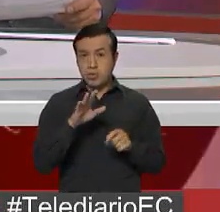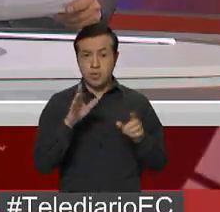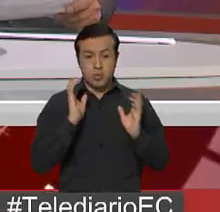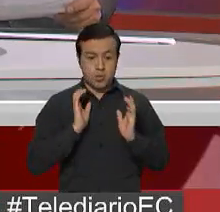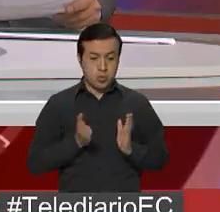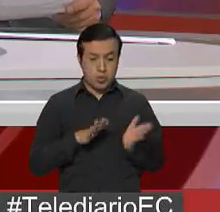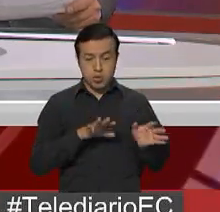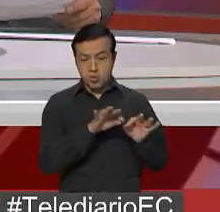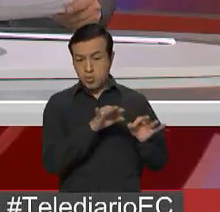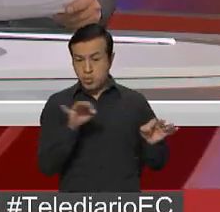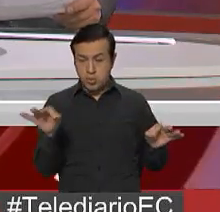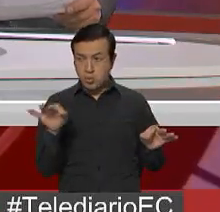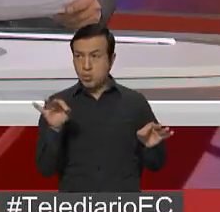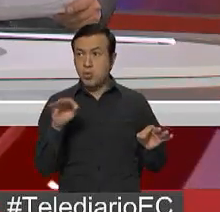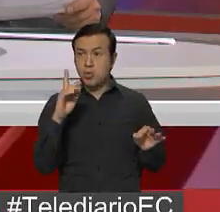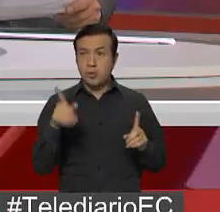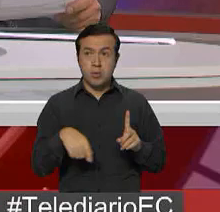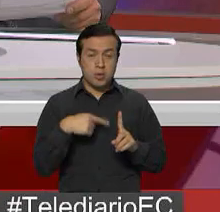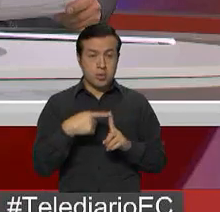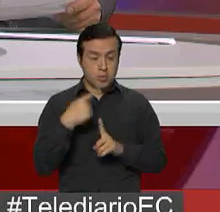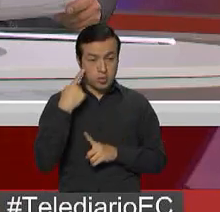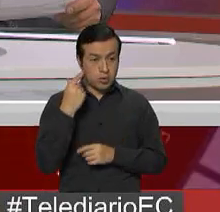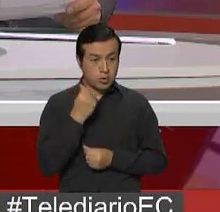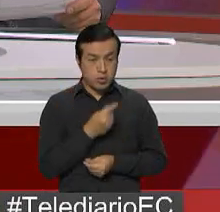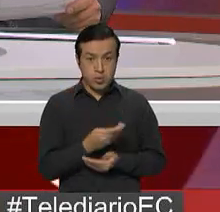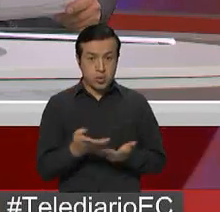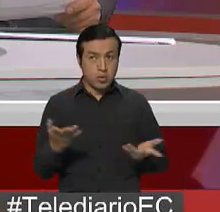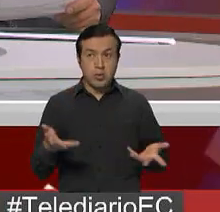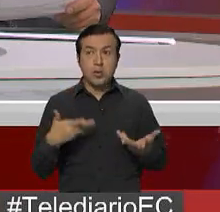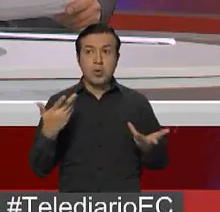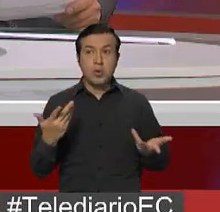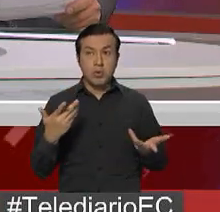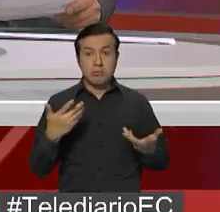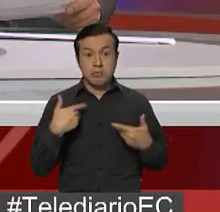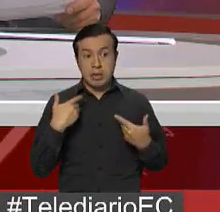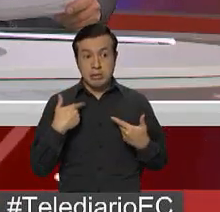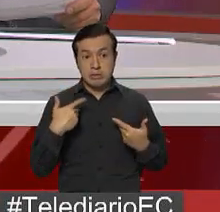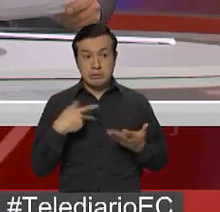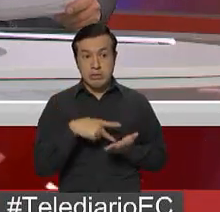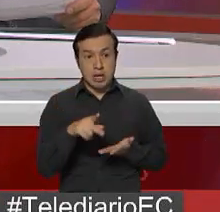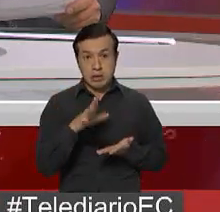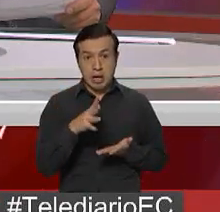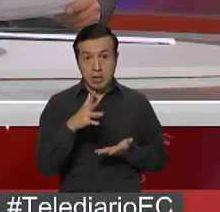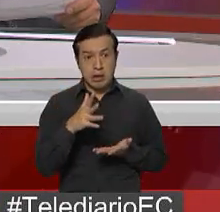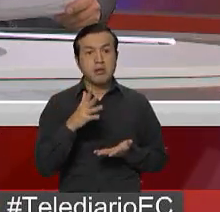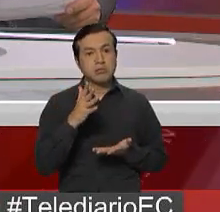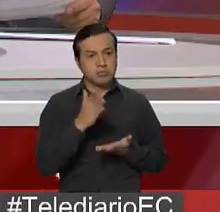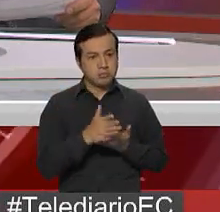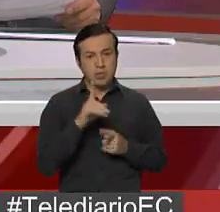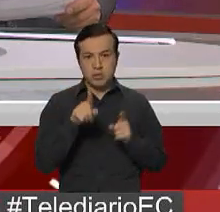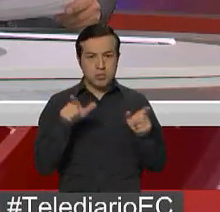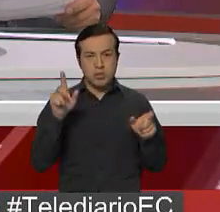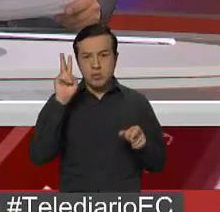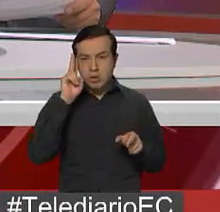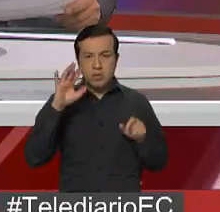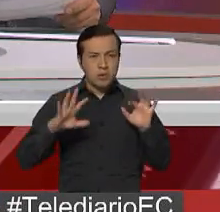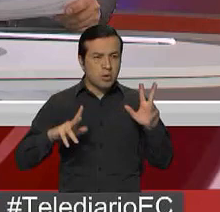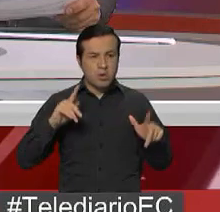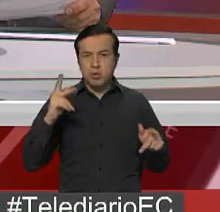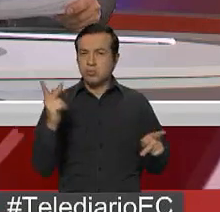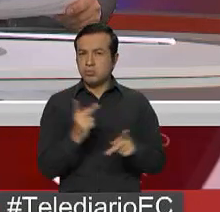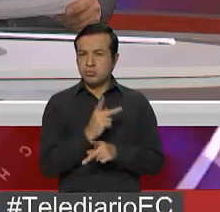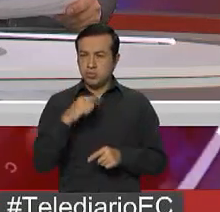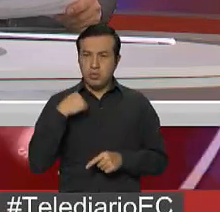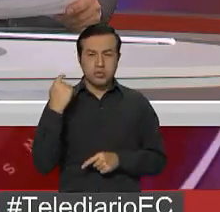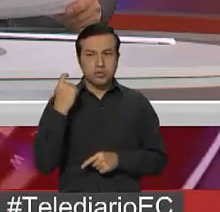muertos no han habido erogaciones de dinero pero eso no significa que tengamos que alegrarnos sino seguir preocupados de que las personas siguen y nosotros